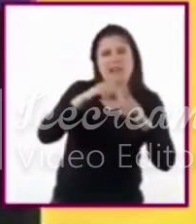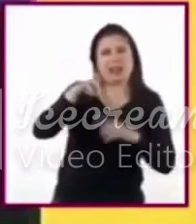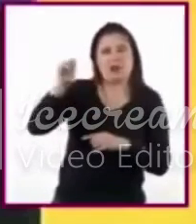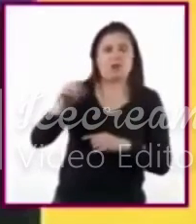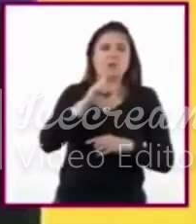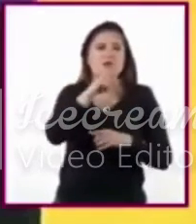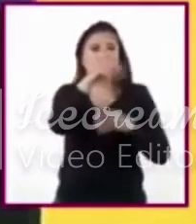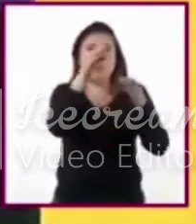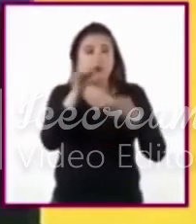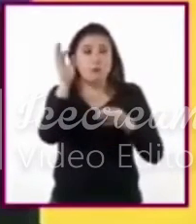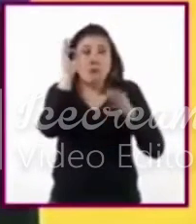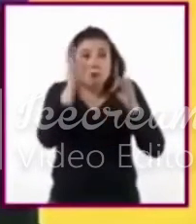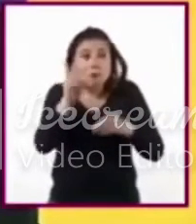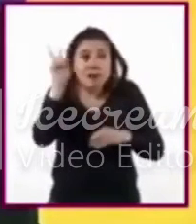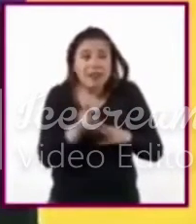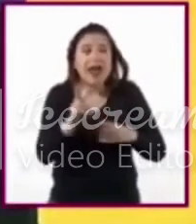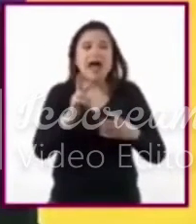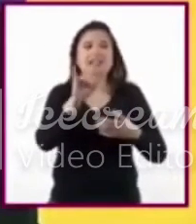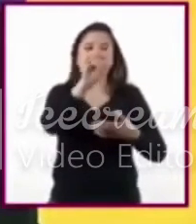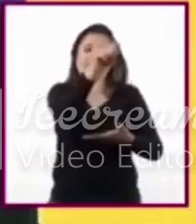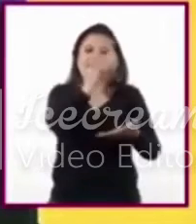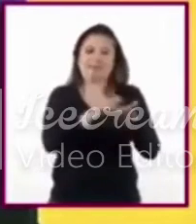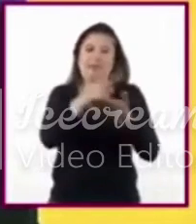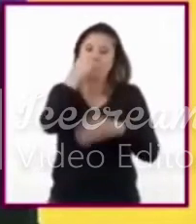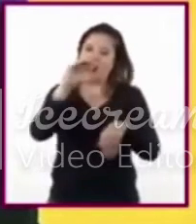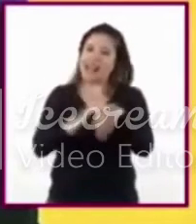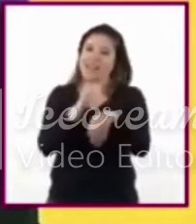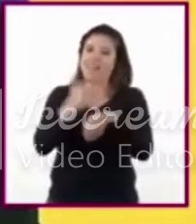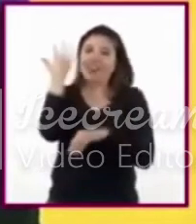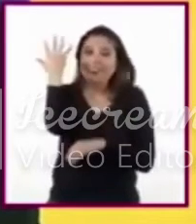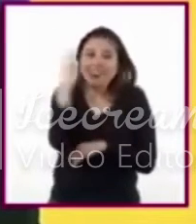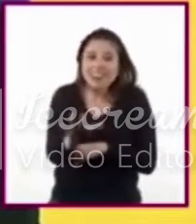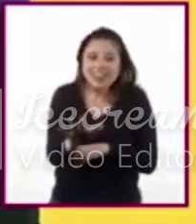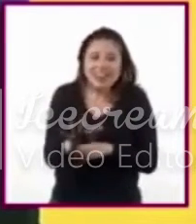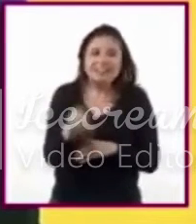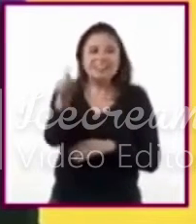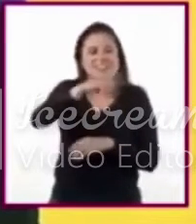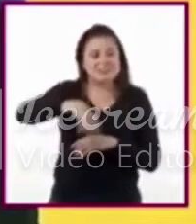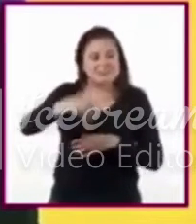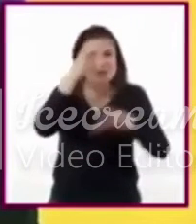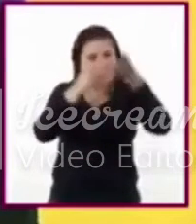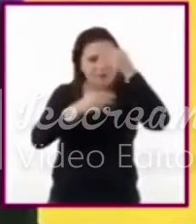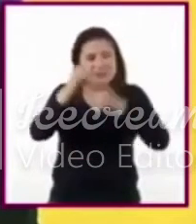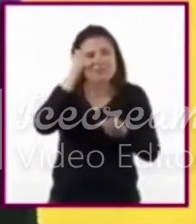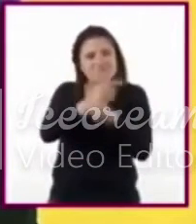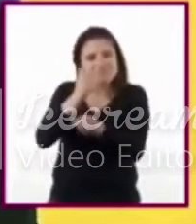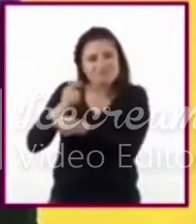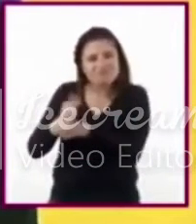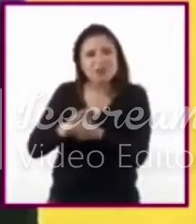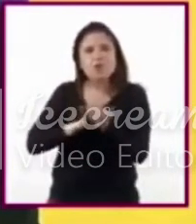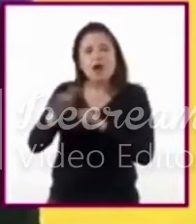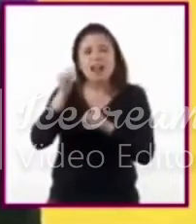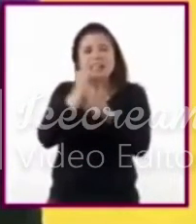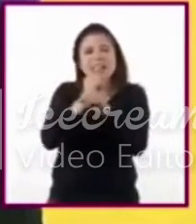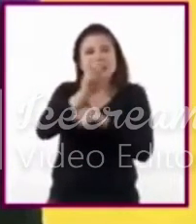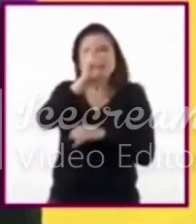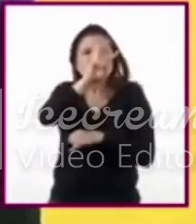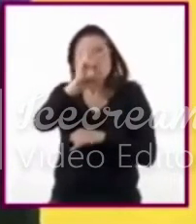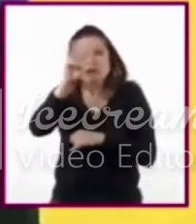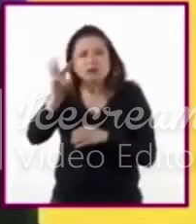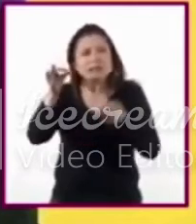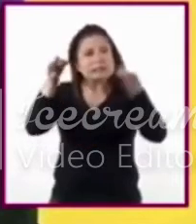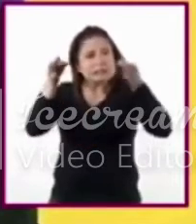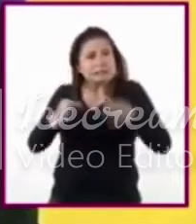10. A través del siguiente video aprenderán a identificar fuentes adecuadas para realizar